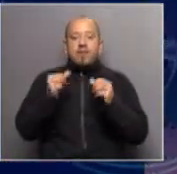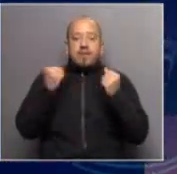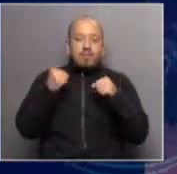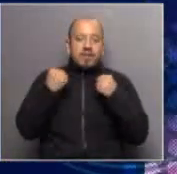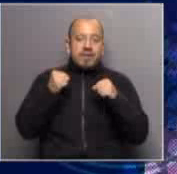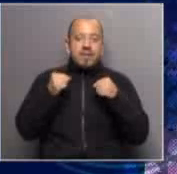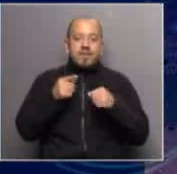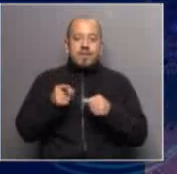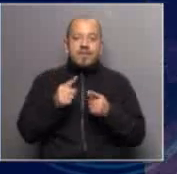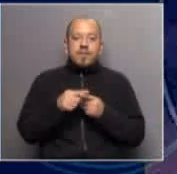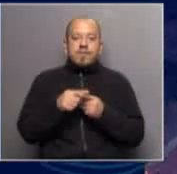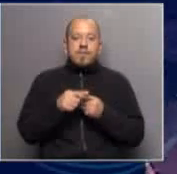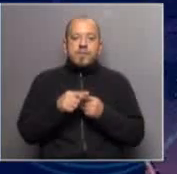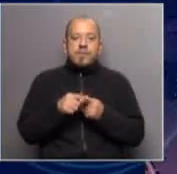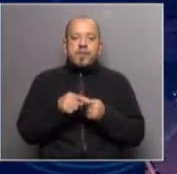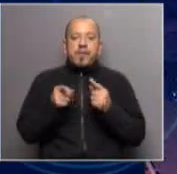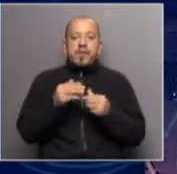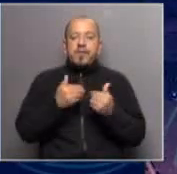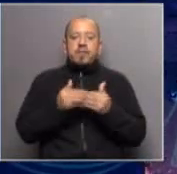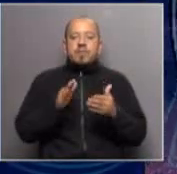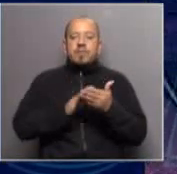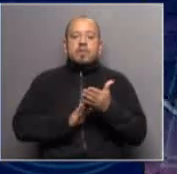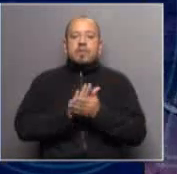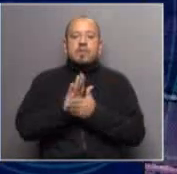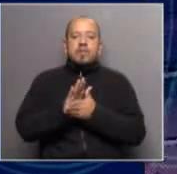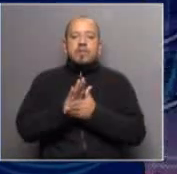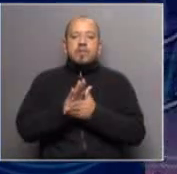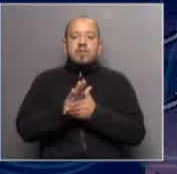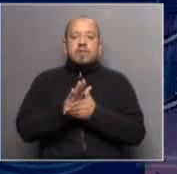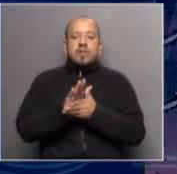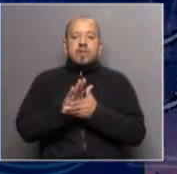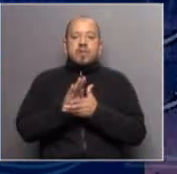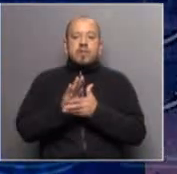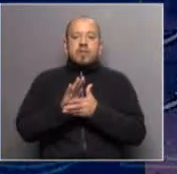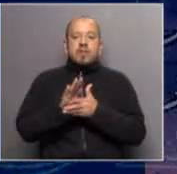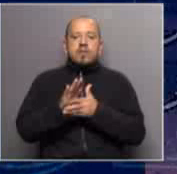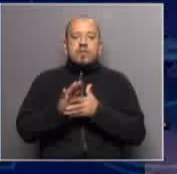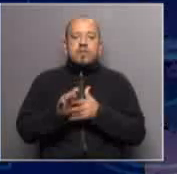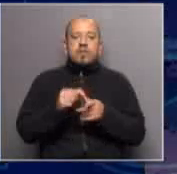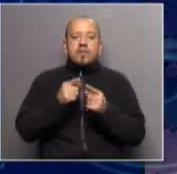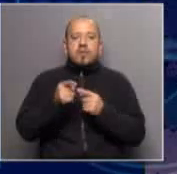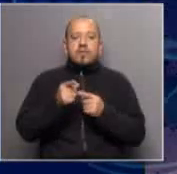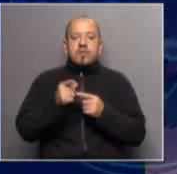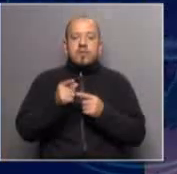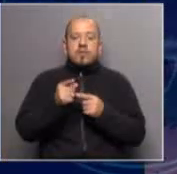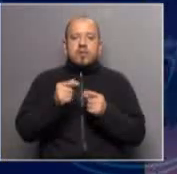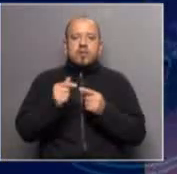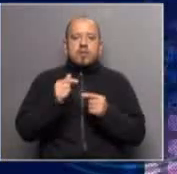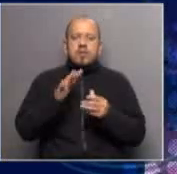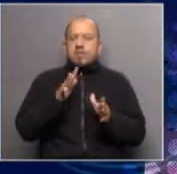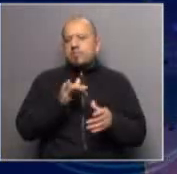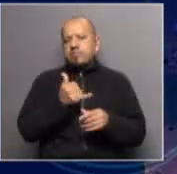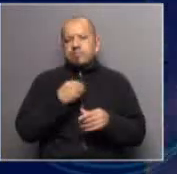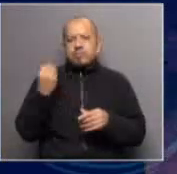video. Claro, empezamos como a la mañana y terminamos. Eso fue, creo que esta es de la penúltima toma o una cosa así. Estábamos